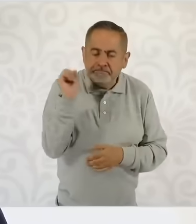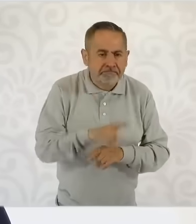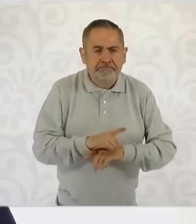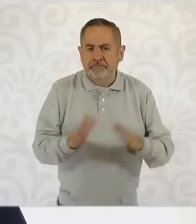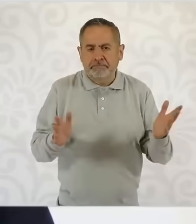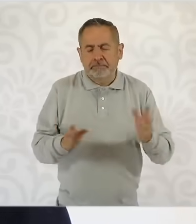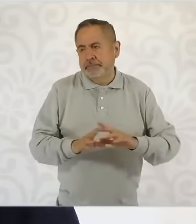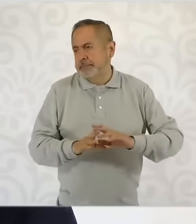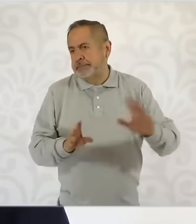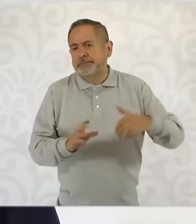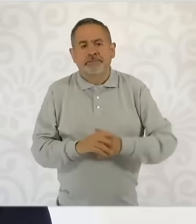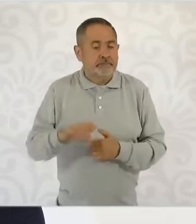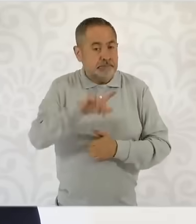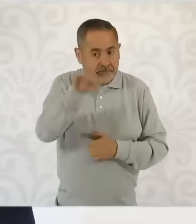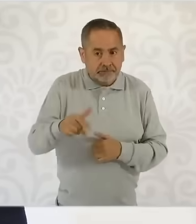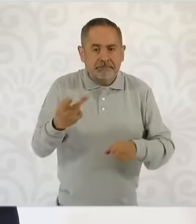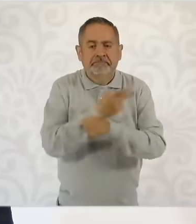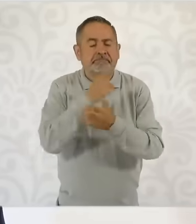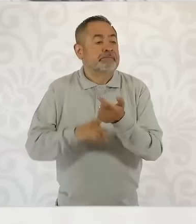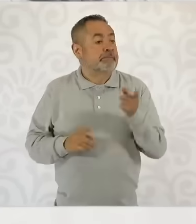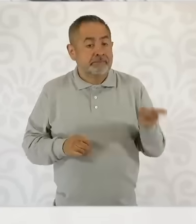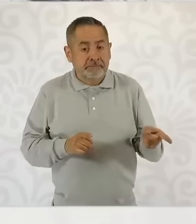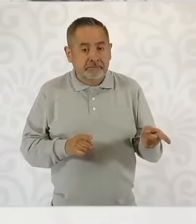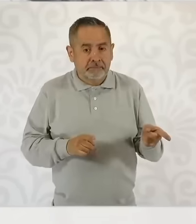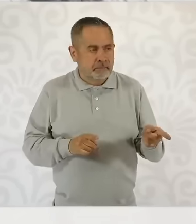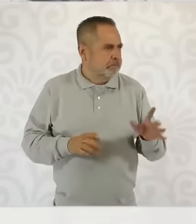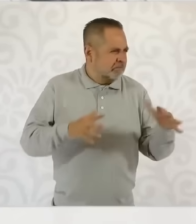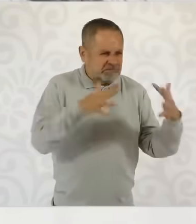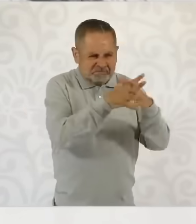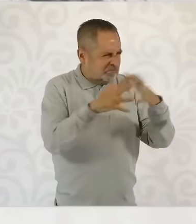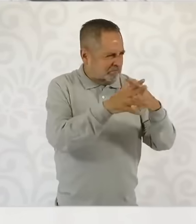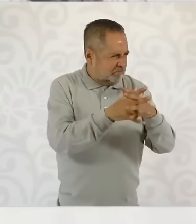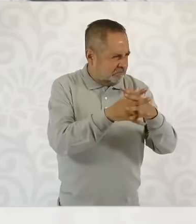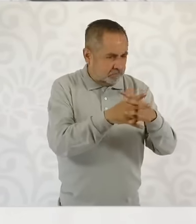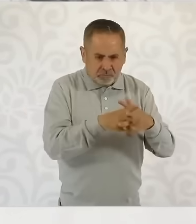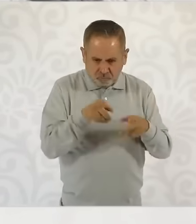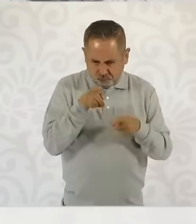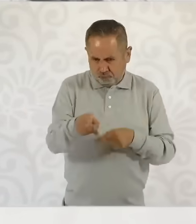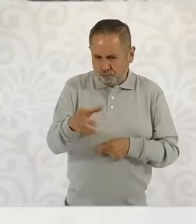Y resulta tiempo después que al que puso al frente de esa